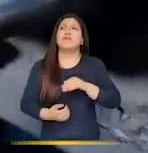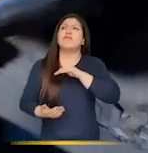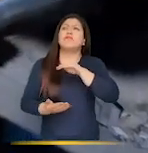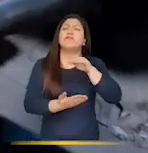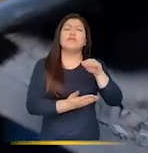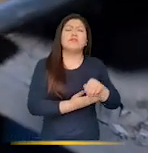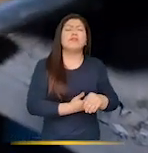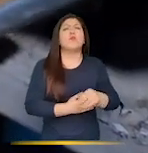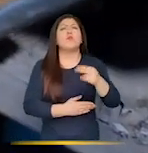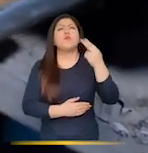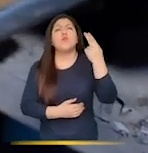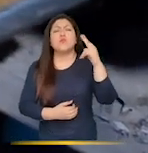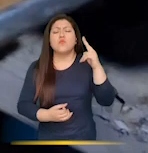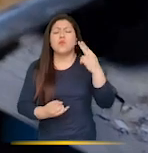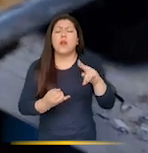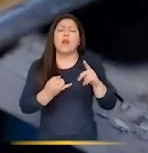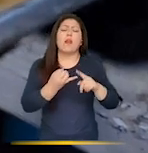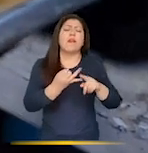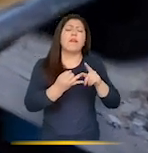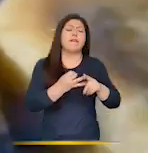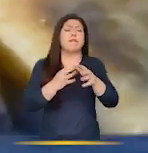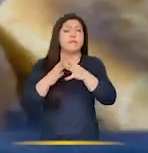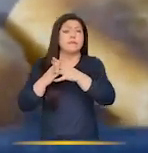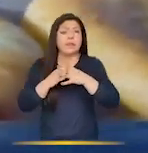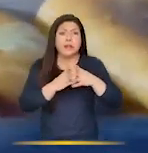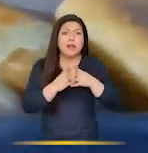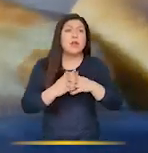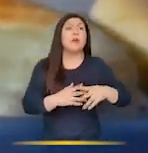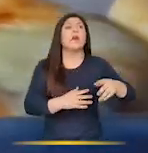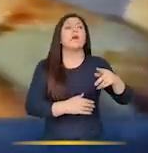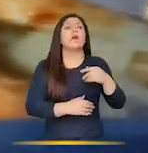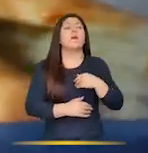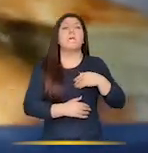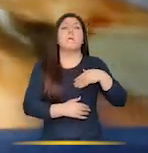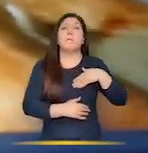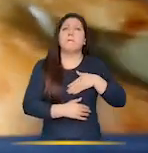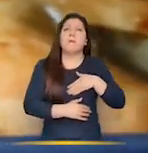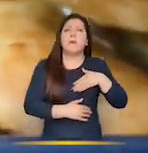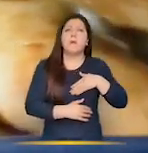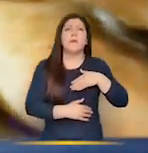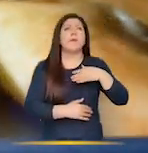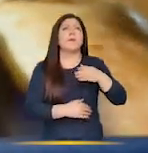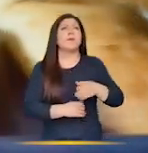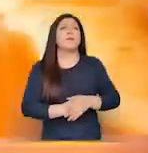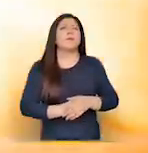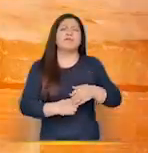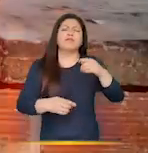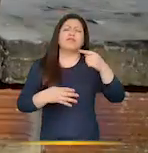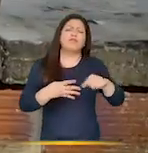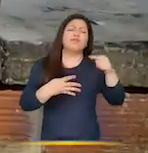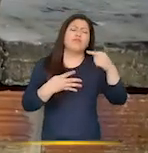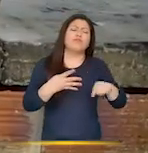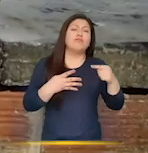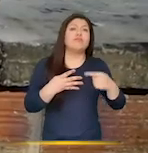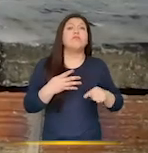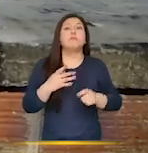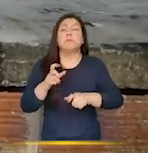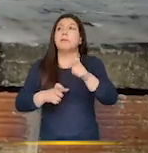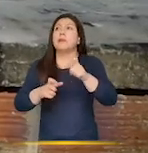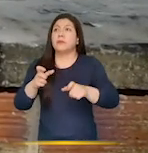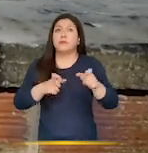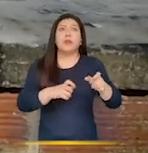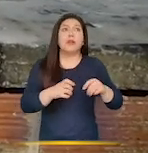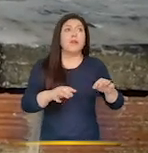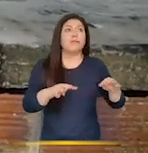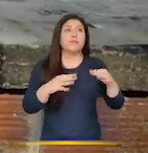todo. Yo he enviado para Dubái, para Estados Unidos, para Bolivia. Así mismo